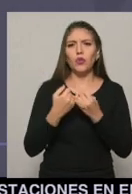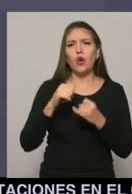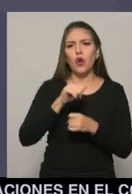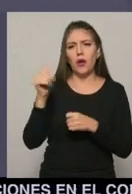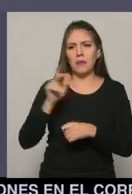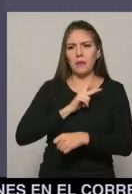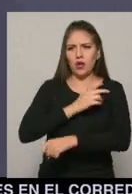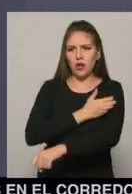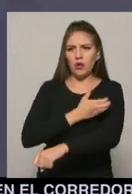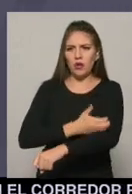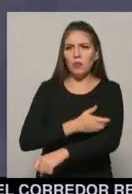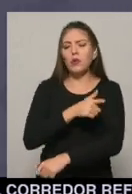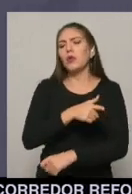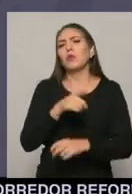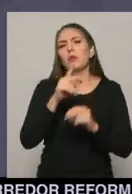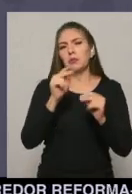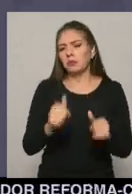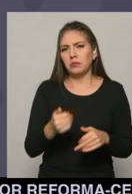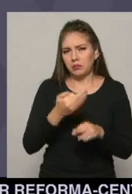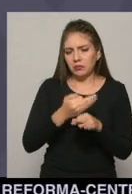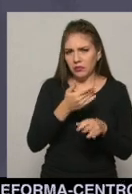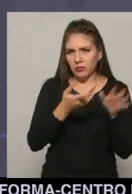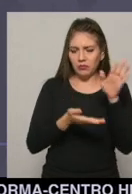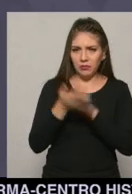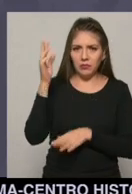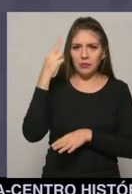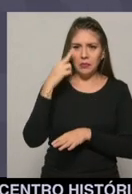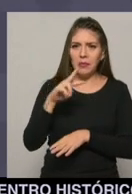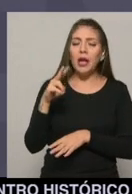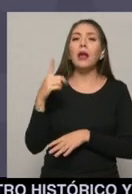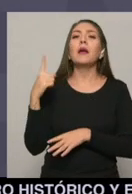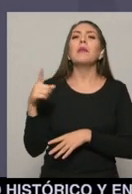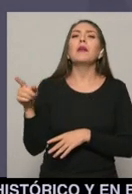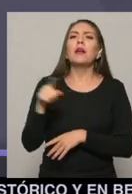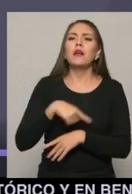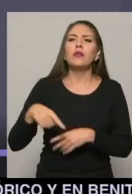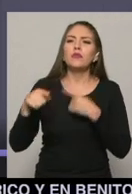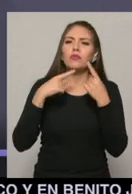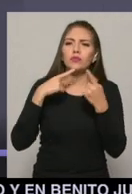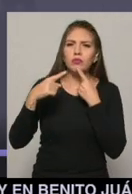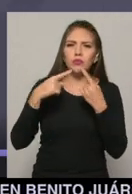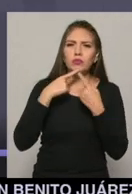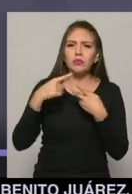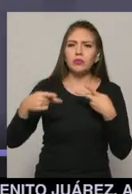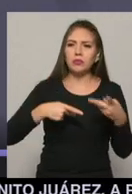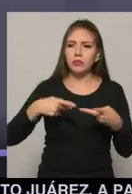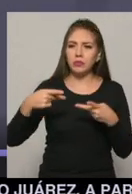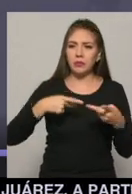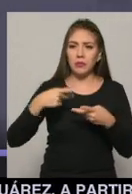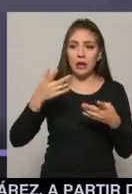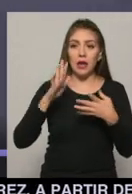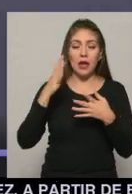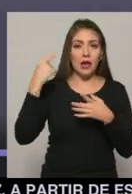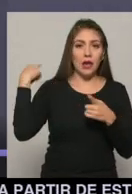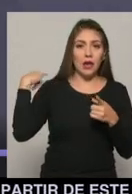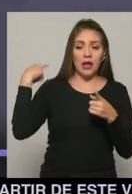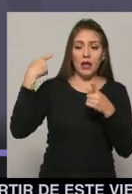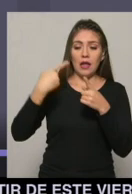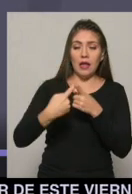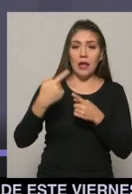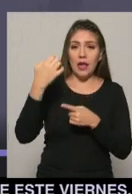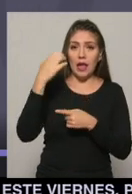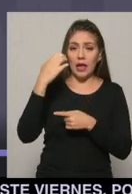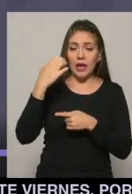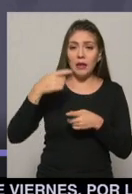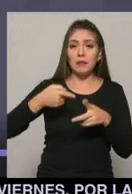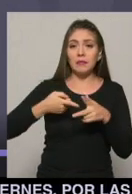no se encuentra, está de viaje, pero llevamos ya desde enero a la fecha realizando toda